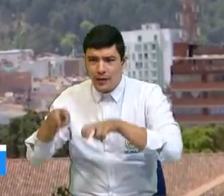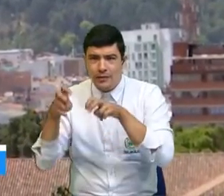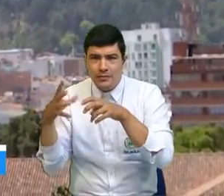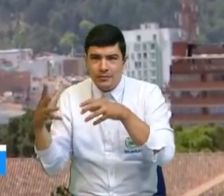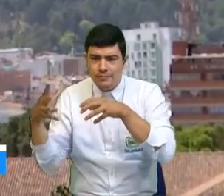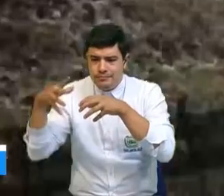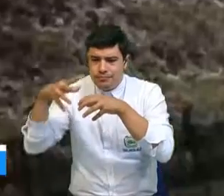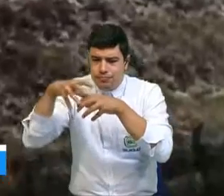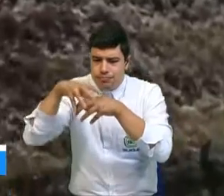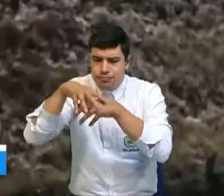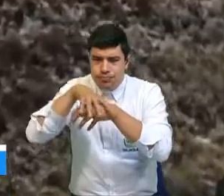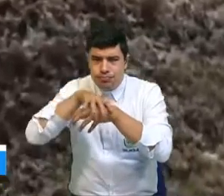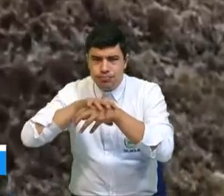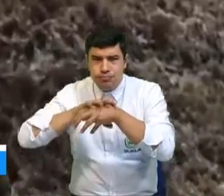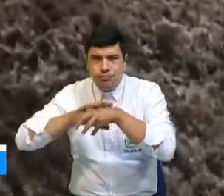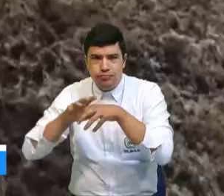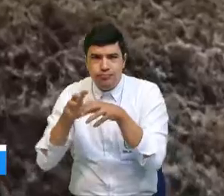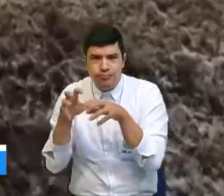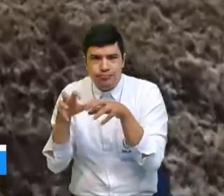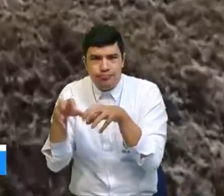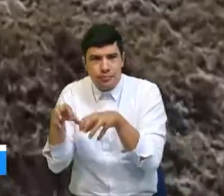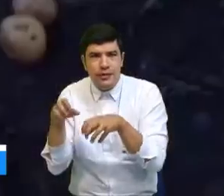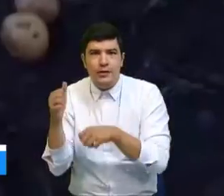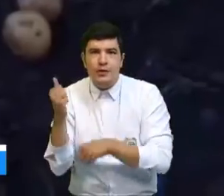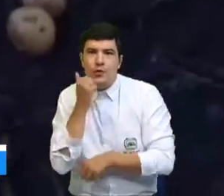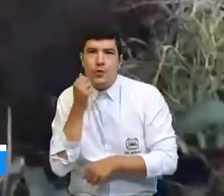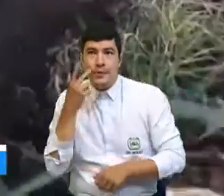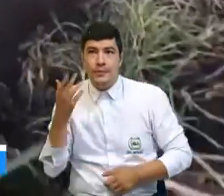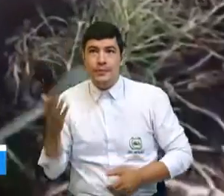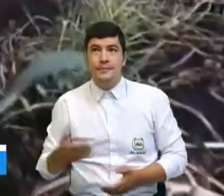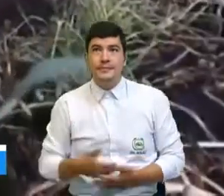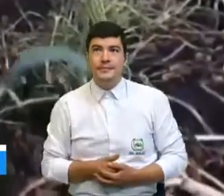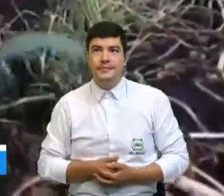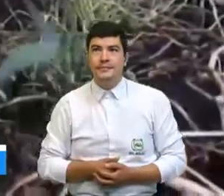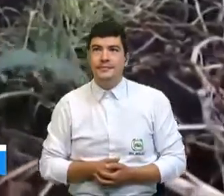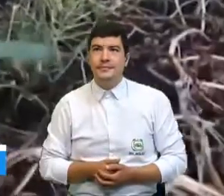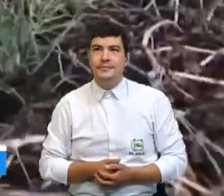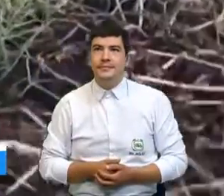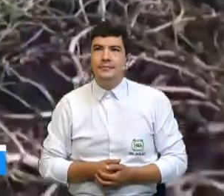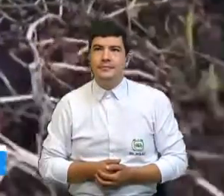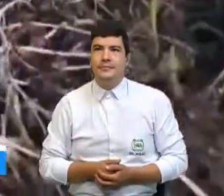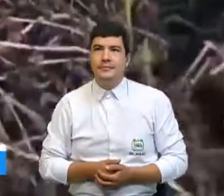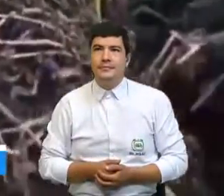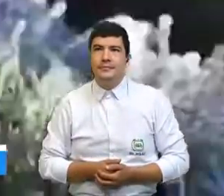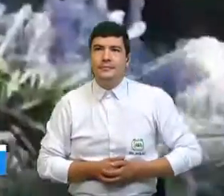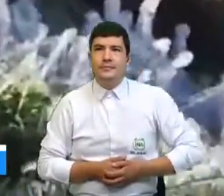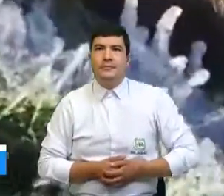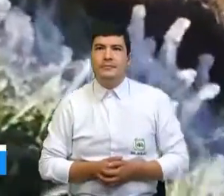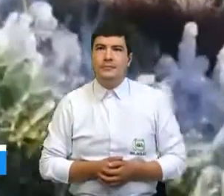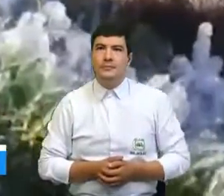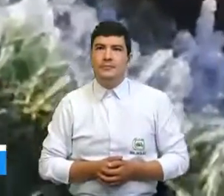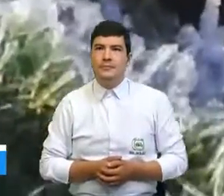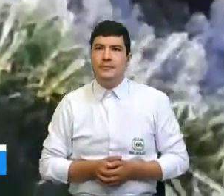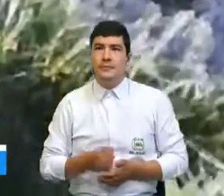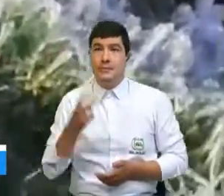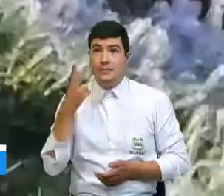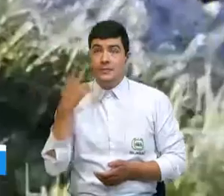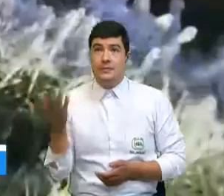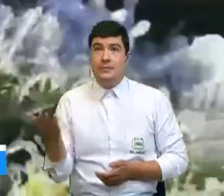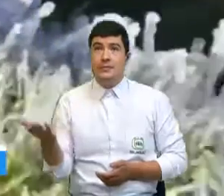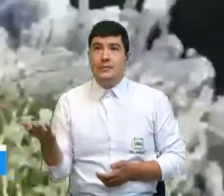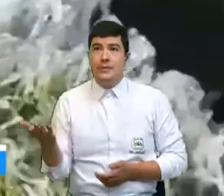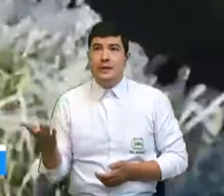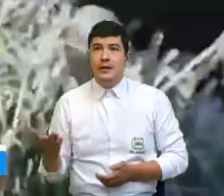arropados por el hielo. Así amanecieron los cultivos en las veredas de Chinávega, Curpagá, Laupá, Fontibón, Mata de Lata, Hato de la